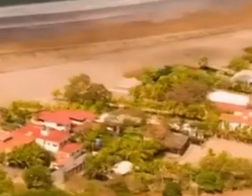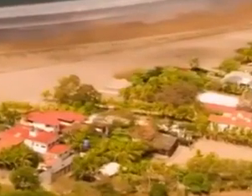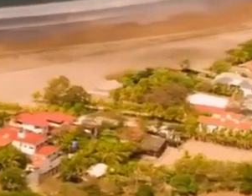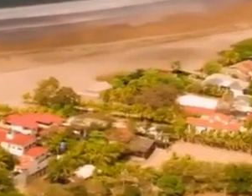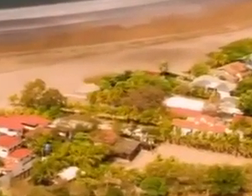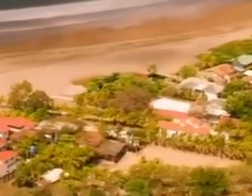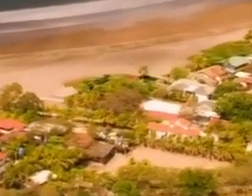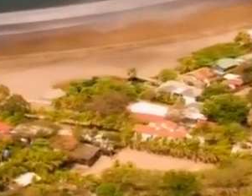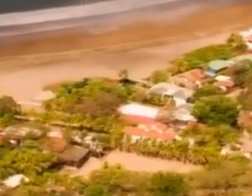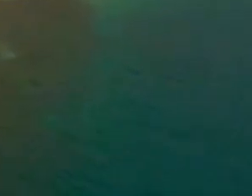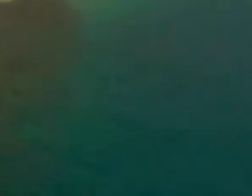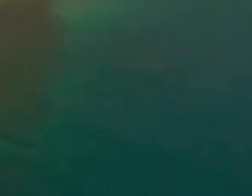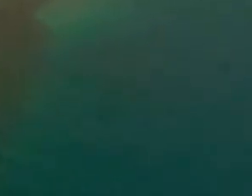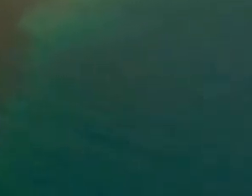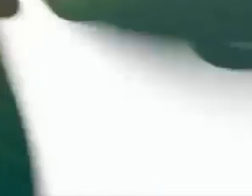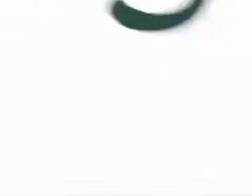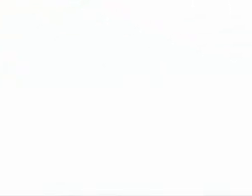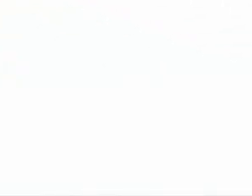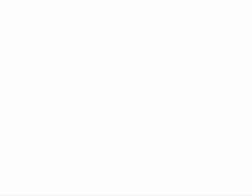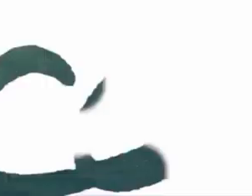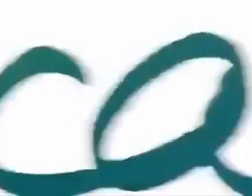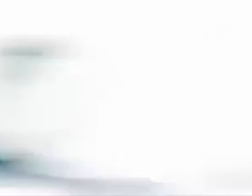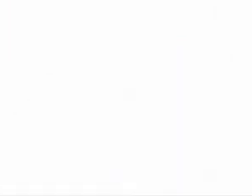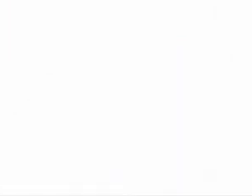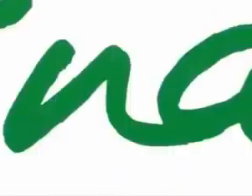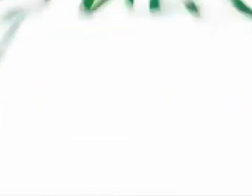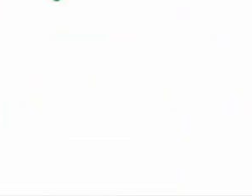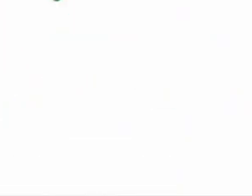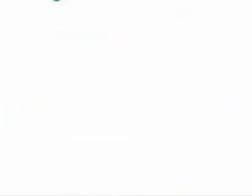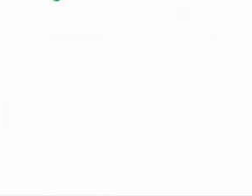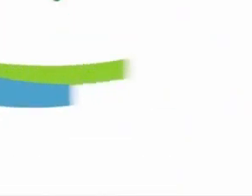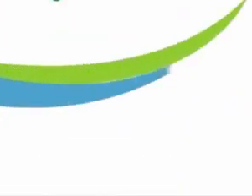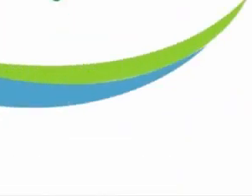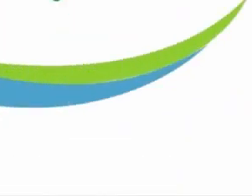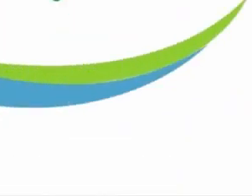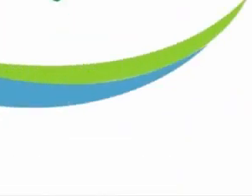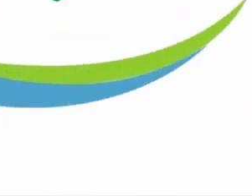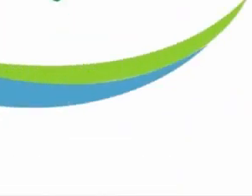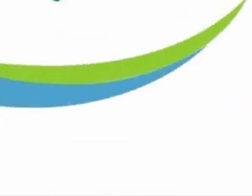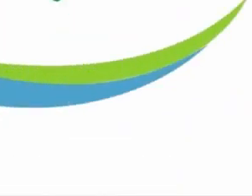por nuestra Nicaragua, única, original.